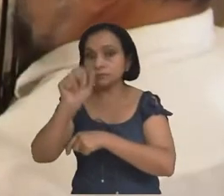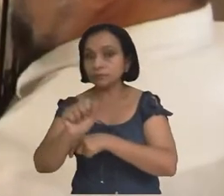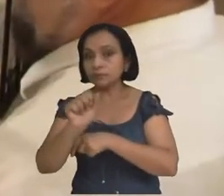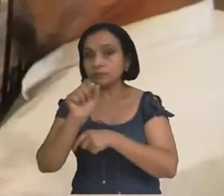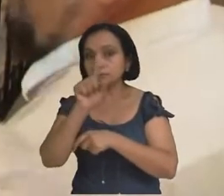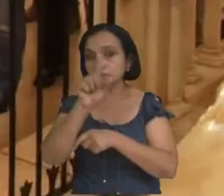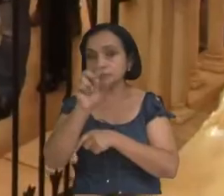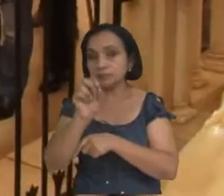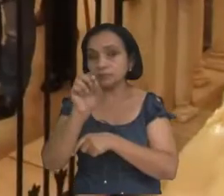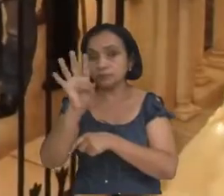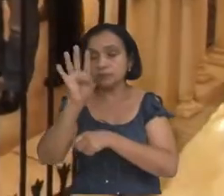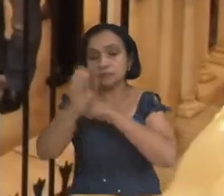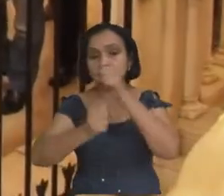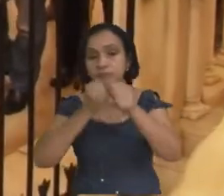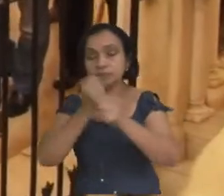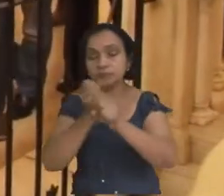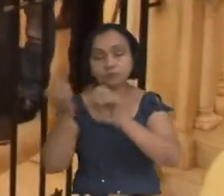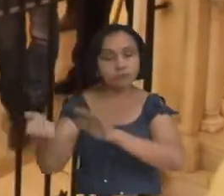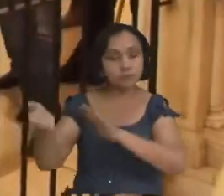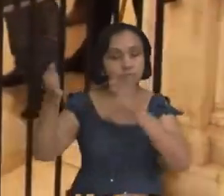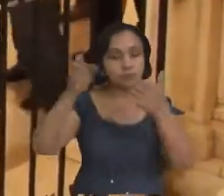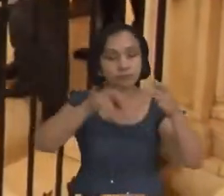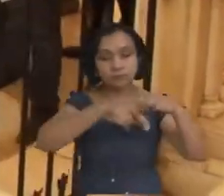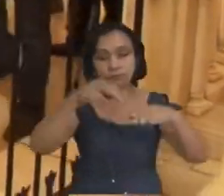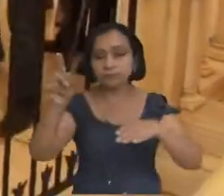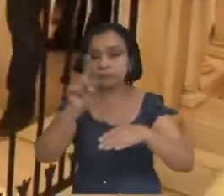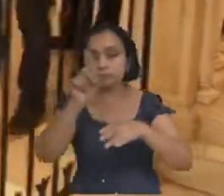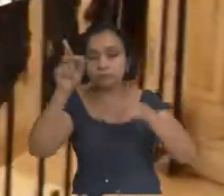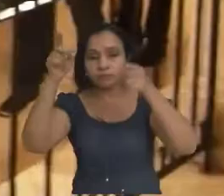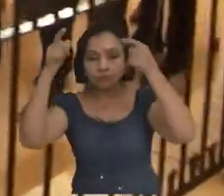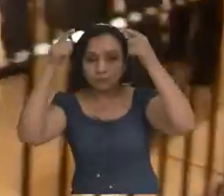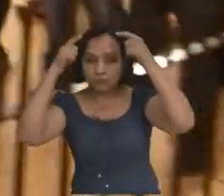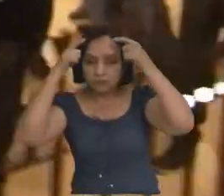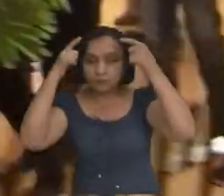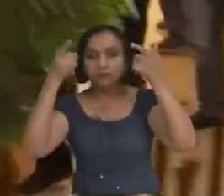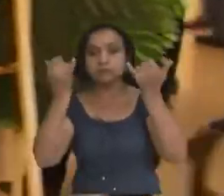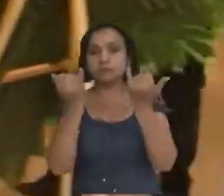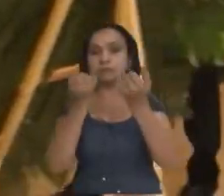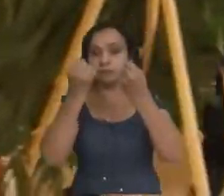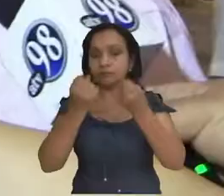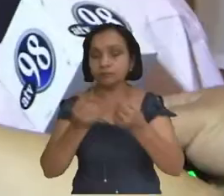104 aniversario del tránsito a la inmortalidad del Príncipe de las Letras Castellanas.